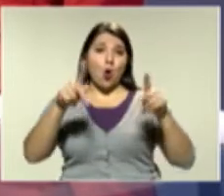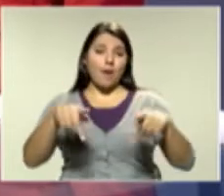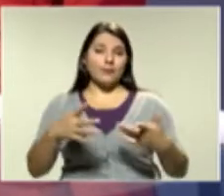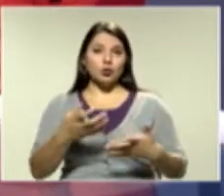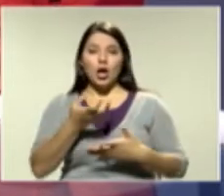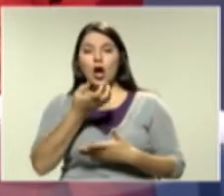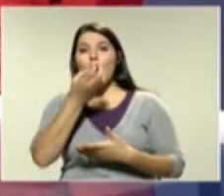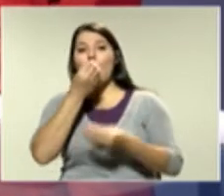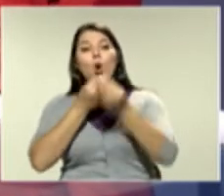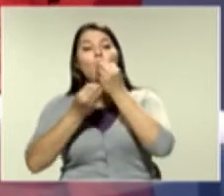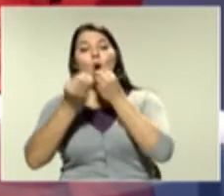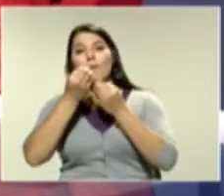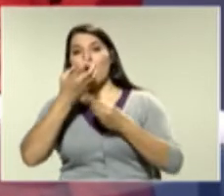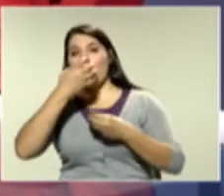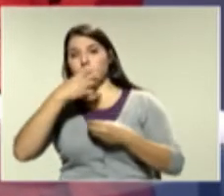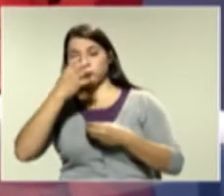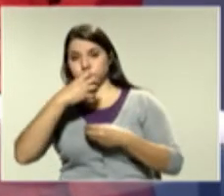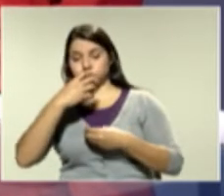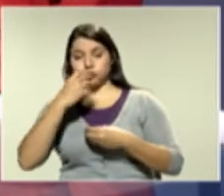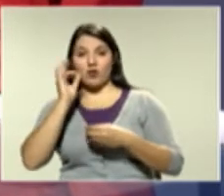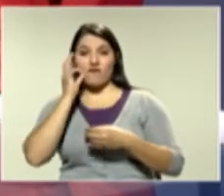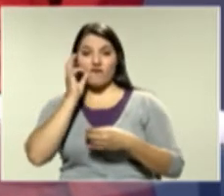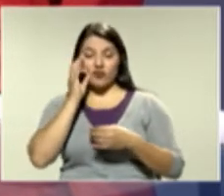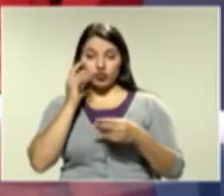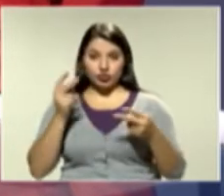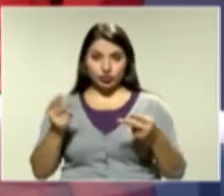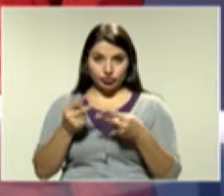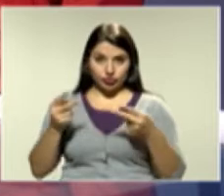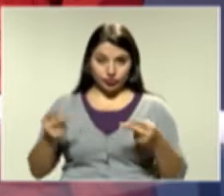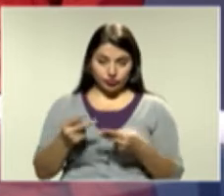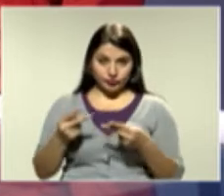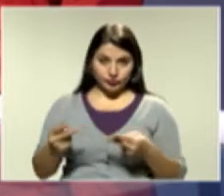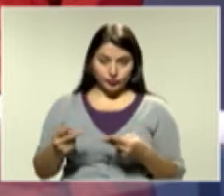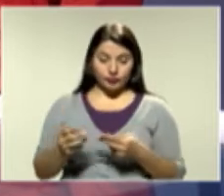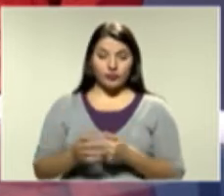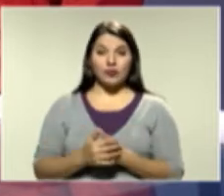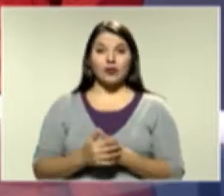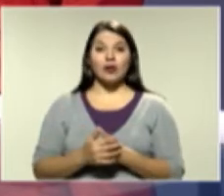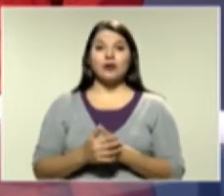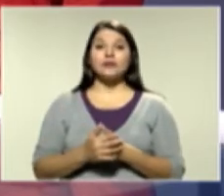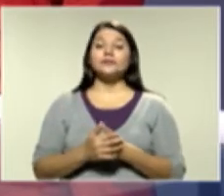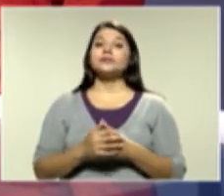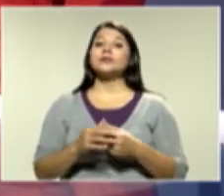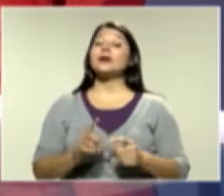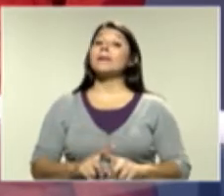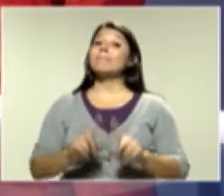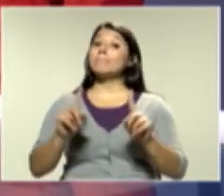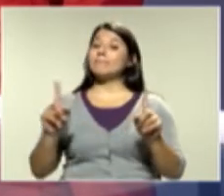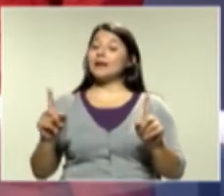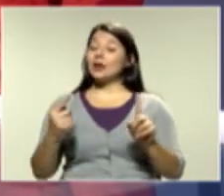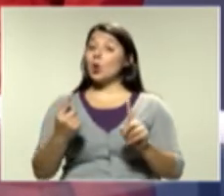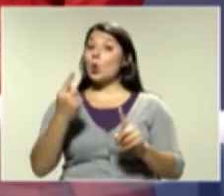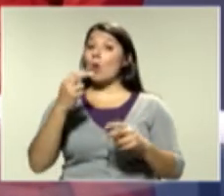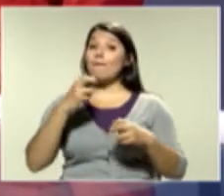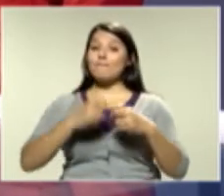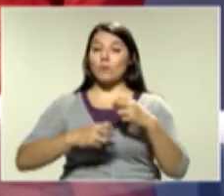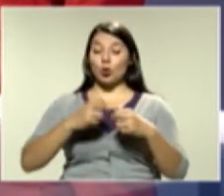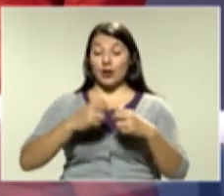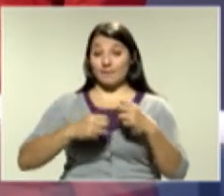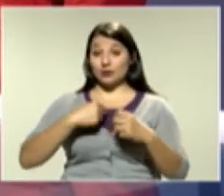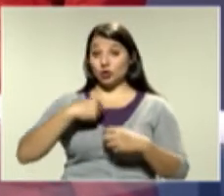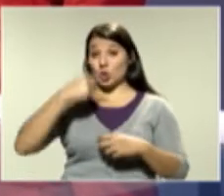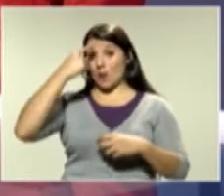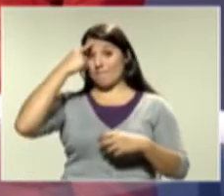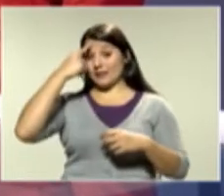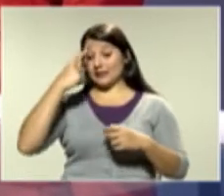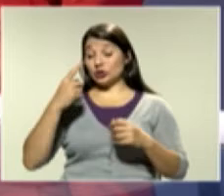residuos. Eso es lo que se llama toxicología aguda, pero uno de los grandes problemas que yo pienso que nos